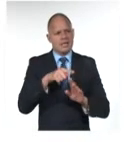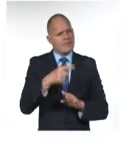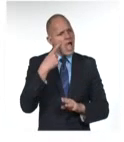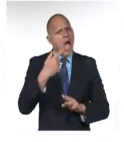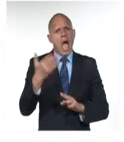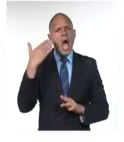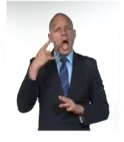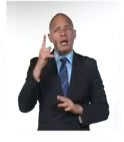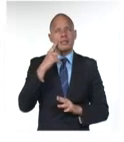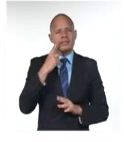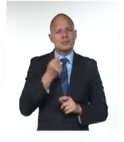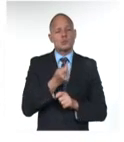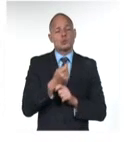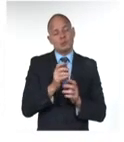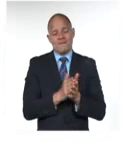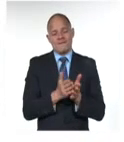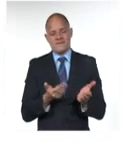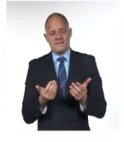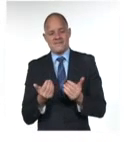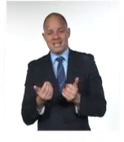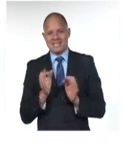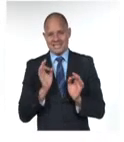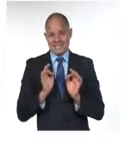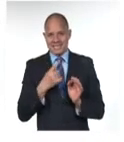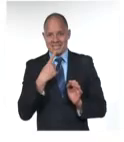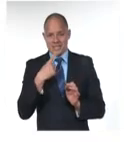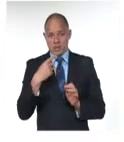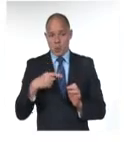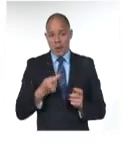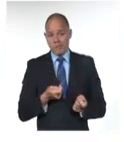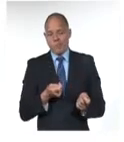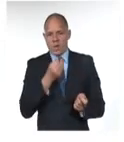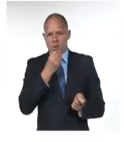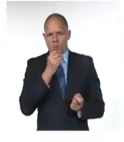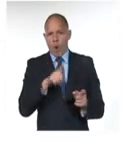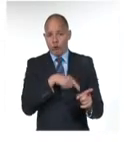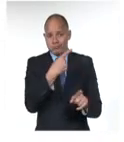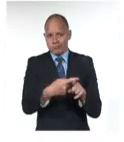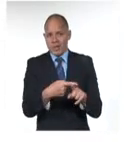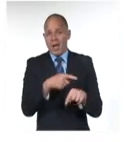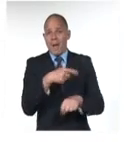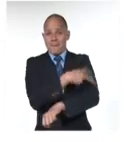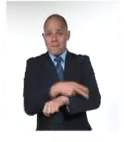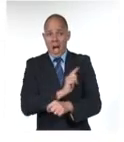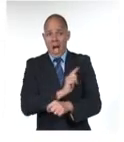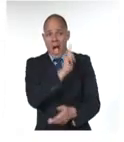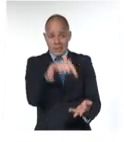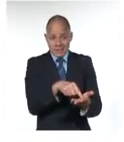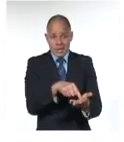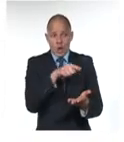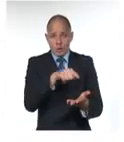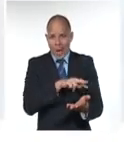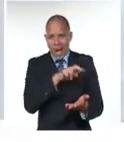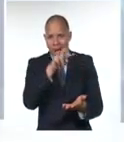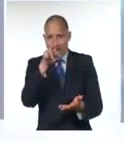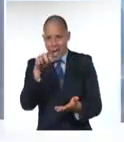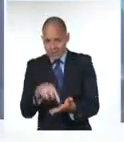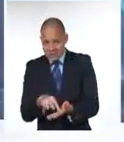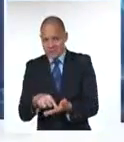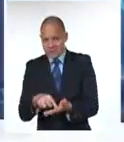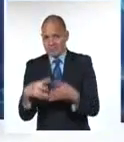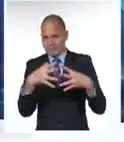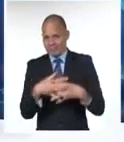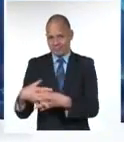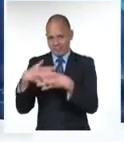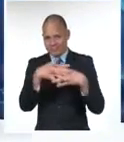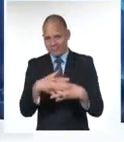y velado a que el emigrante use esos territorios para llegar irregularmente a la frontera terrestre y sur de los Estados Unidos, donde